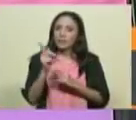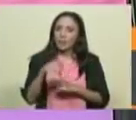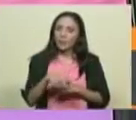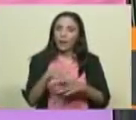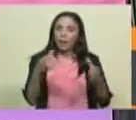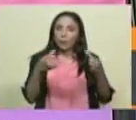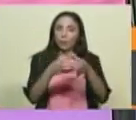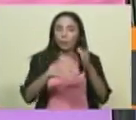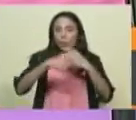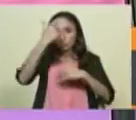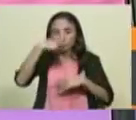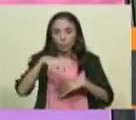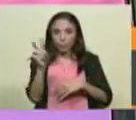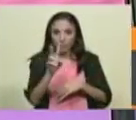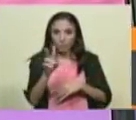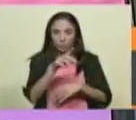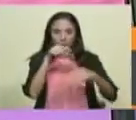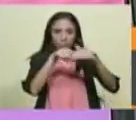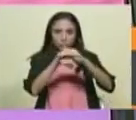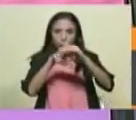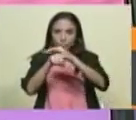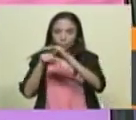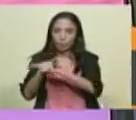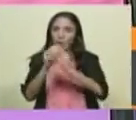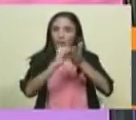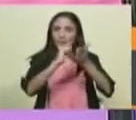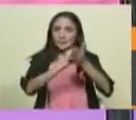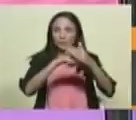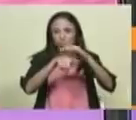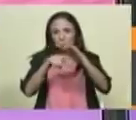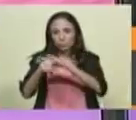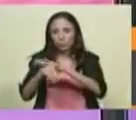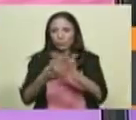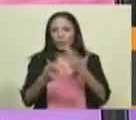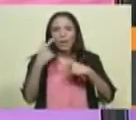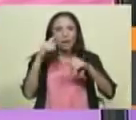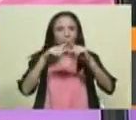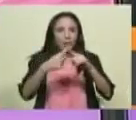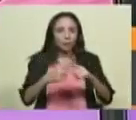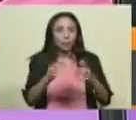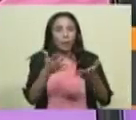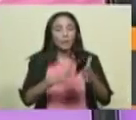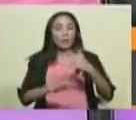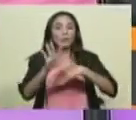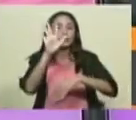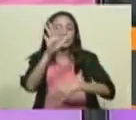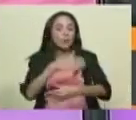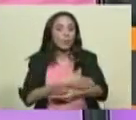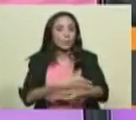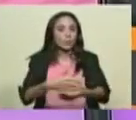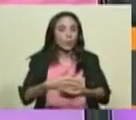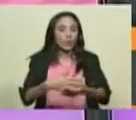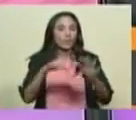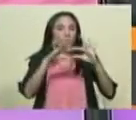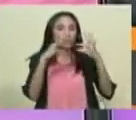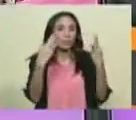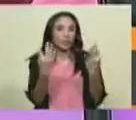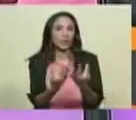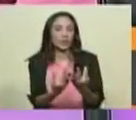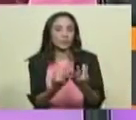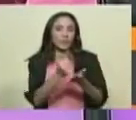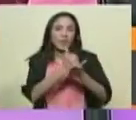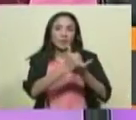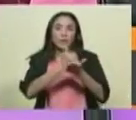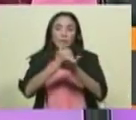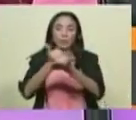Somos Venezuela, casa por casa, nos está dando casi más de 5 millones de hogares a proteger con la